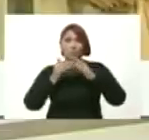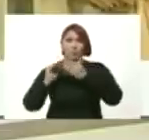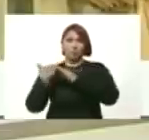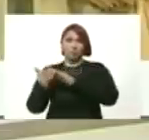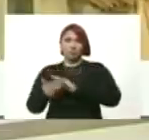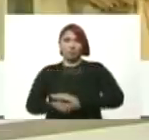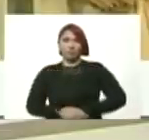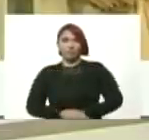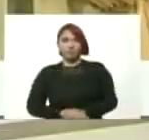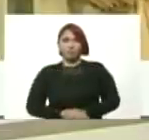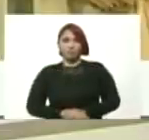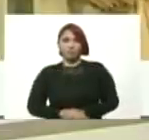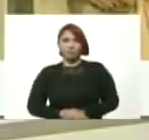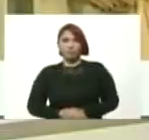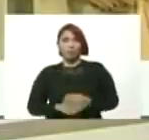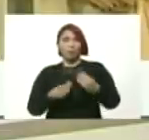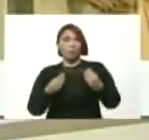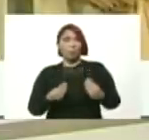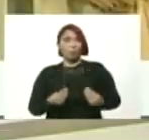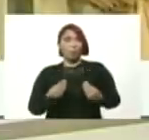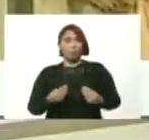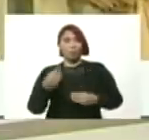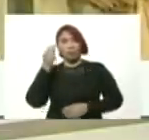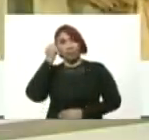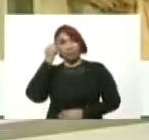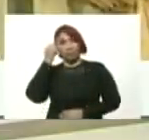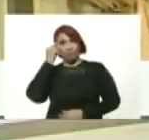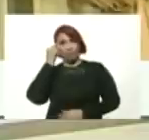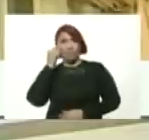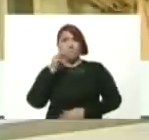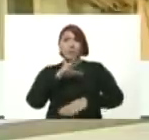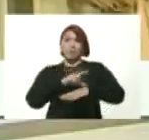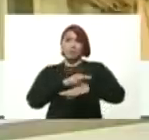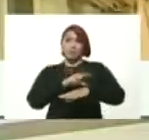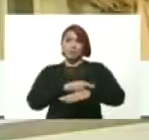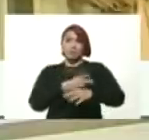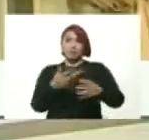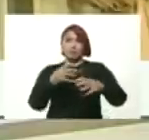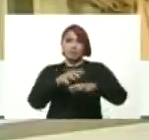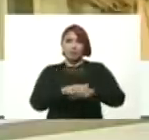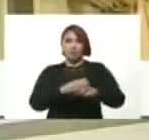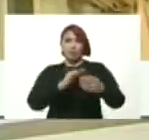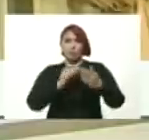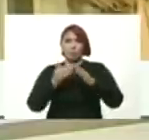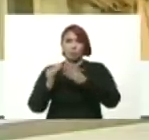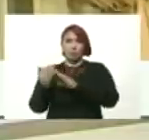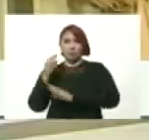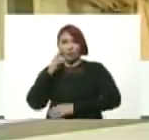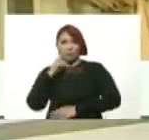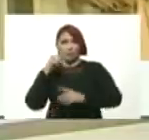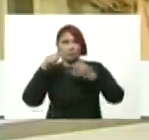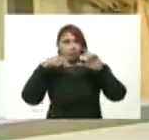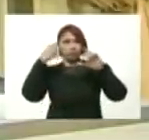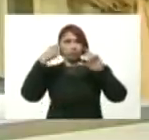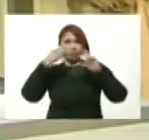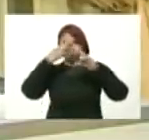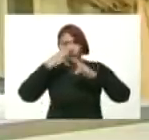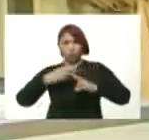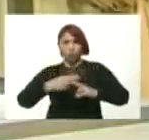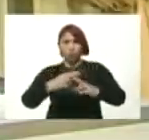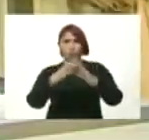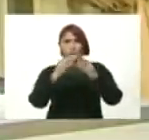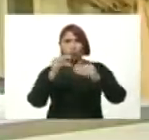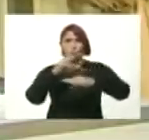y como el día de la medicina integral comunitaria vamos a ver este vídeo en homenaje a todos los